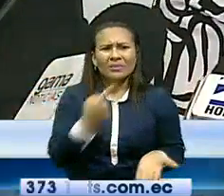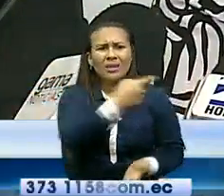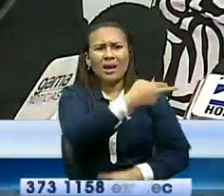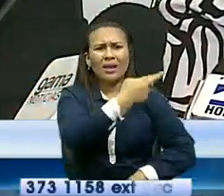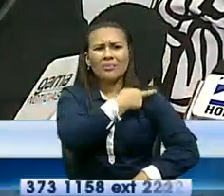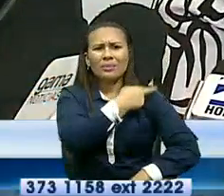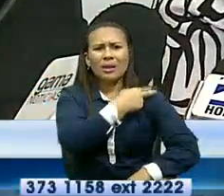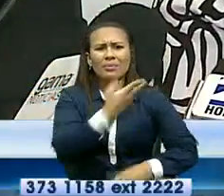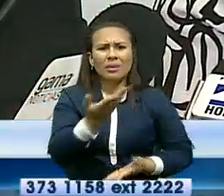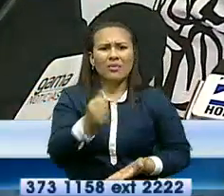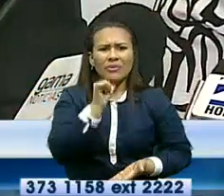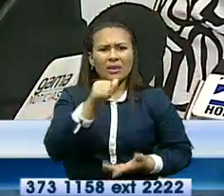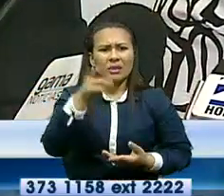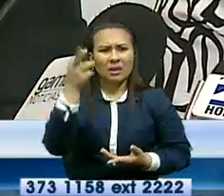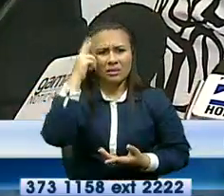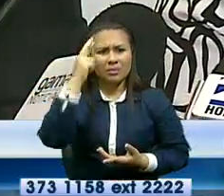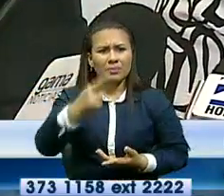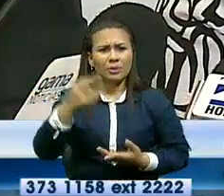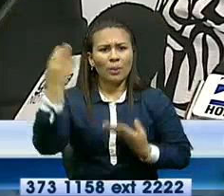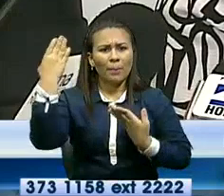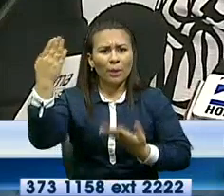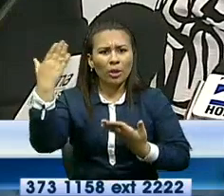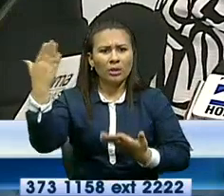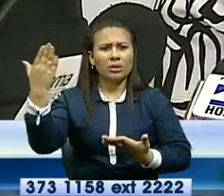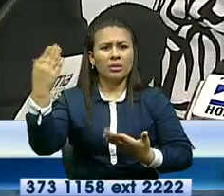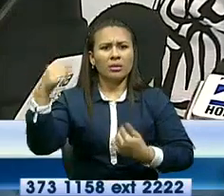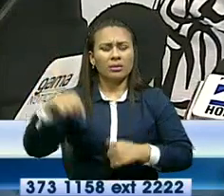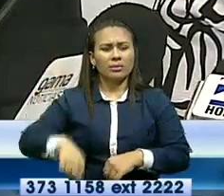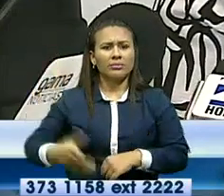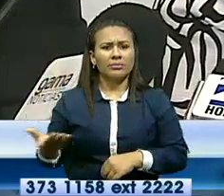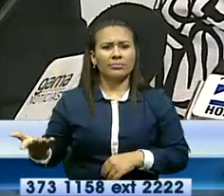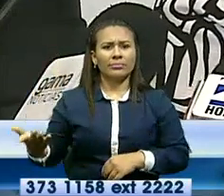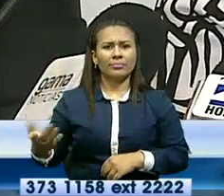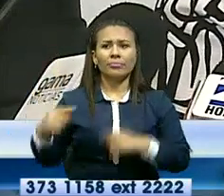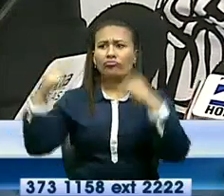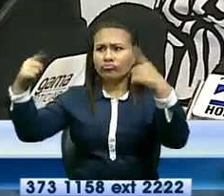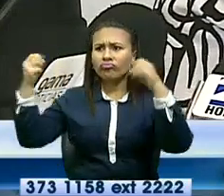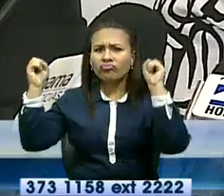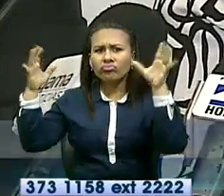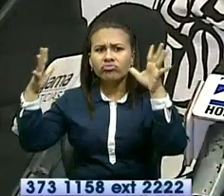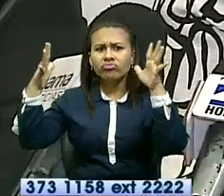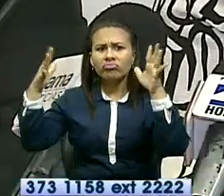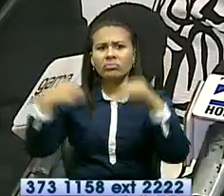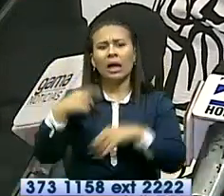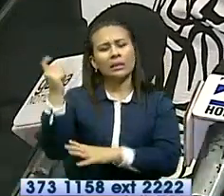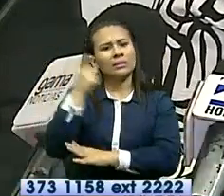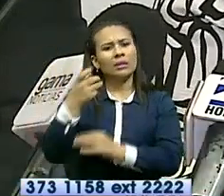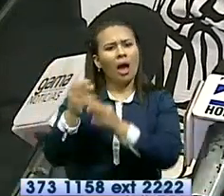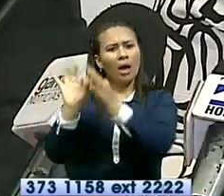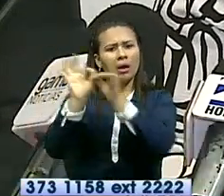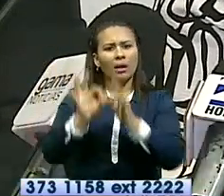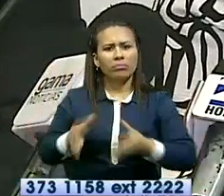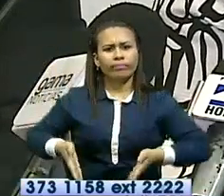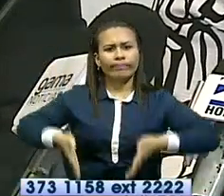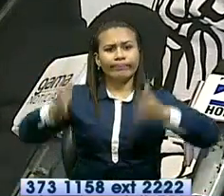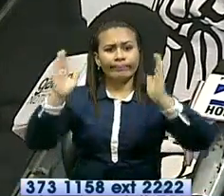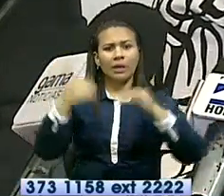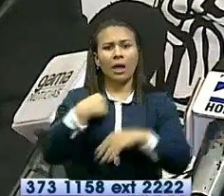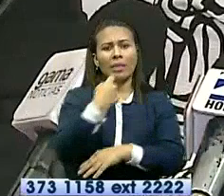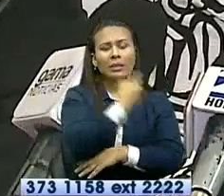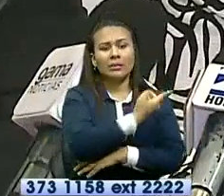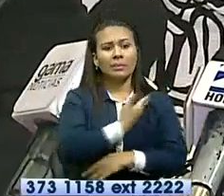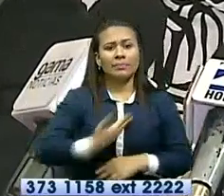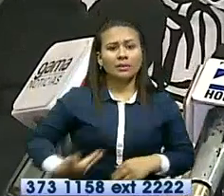responsabilidad política en la refinería de Esmeraldas. Hago un llamado a que analicen lo que está sucediendo y a decirle al presidente